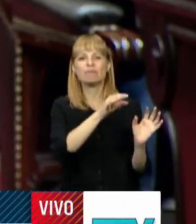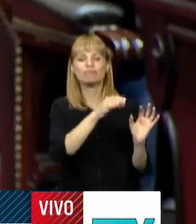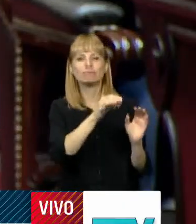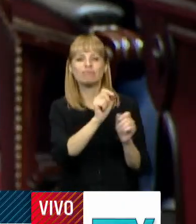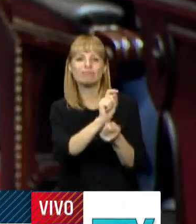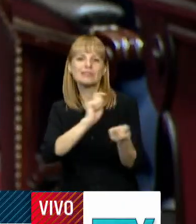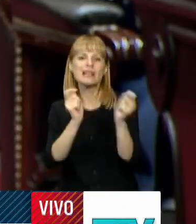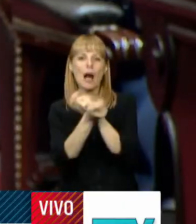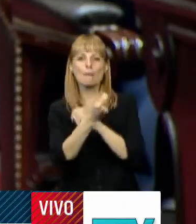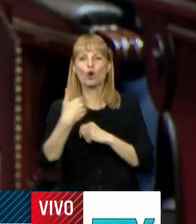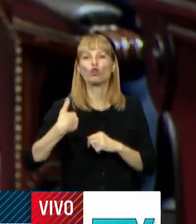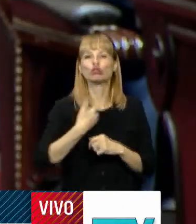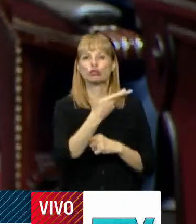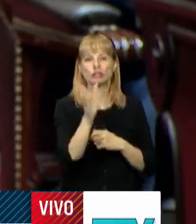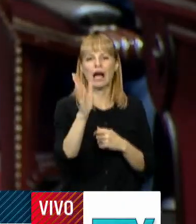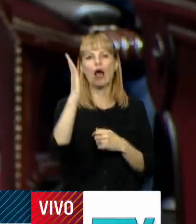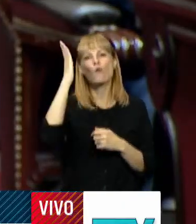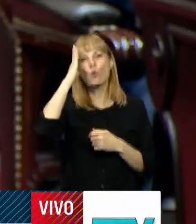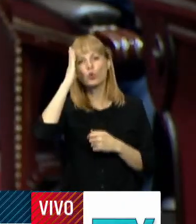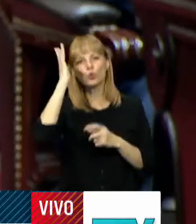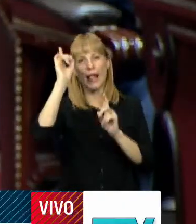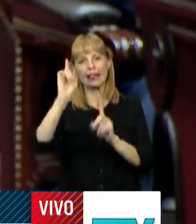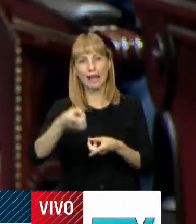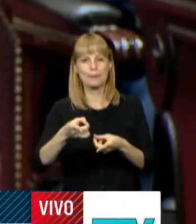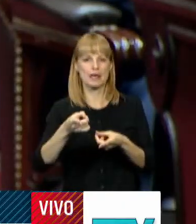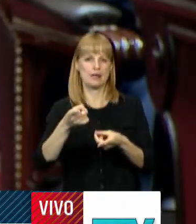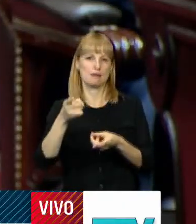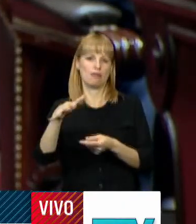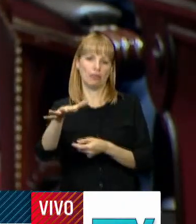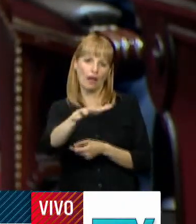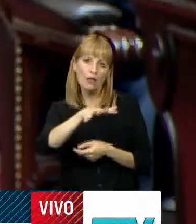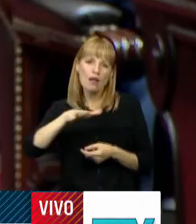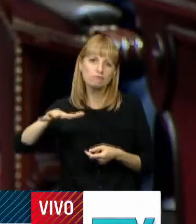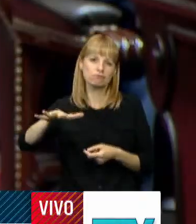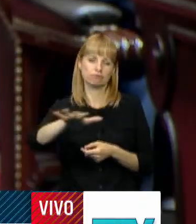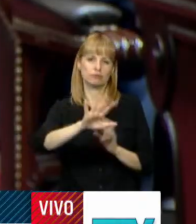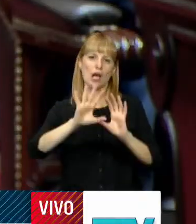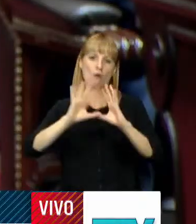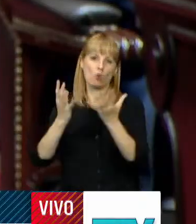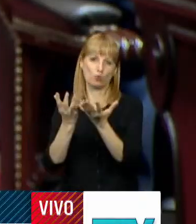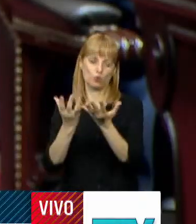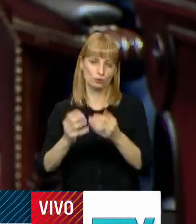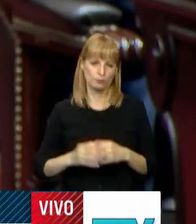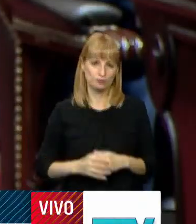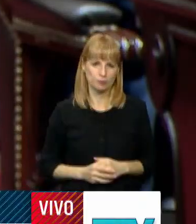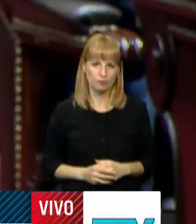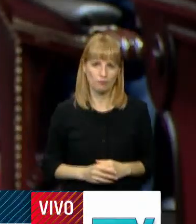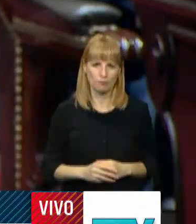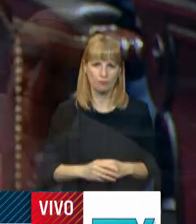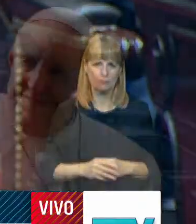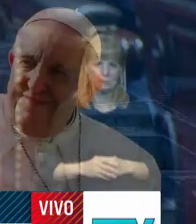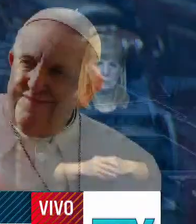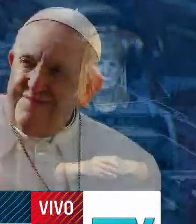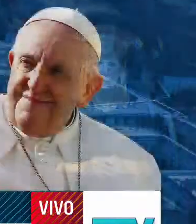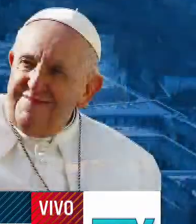culturales que transitaba la humanidad y el mundo.